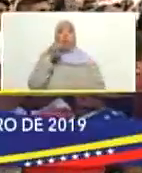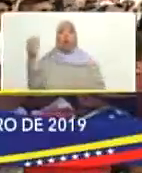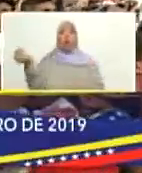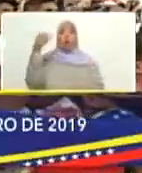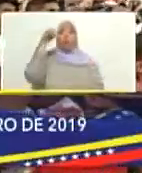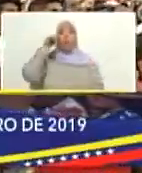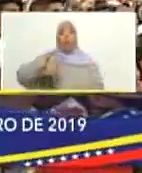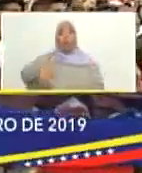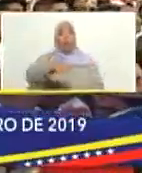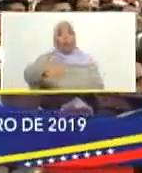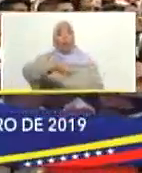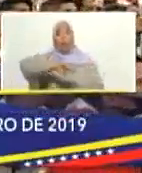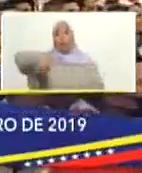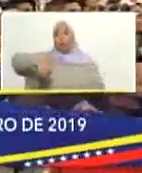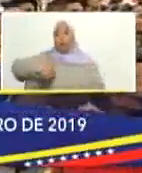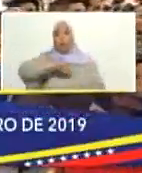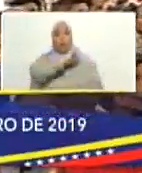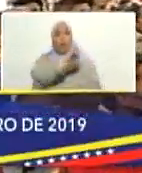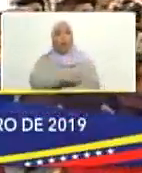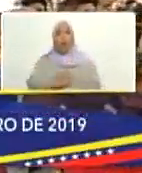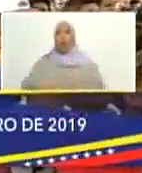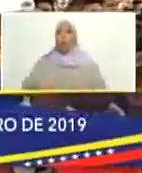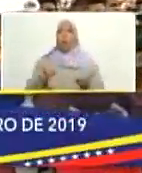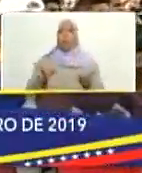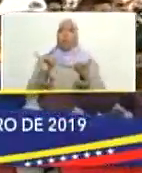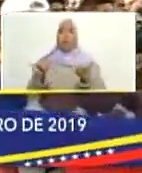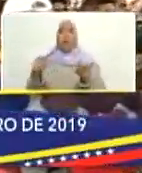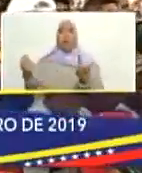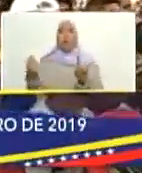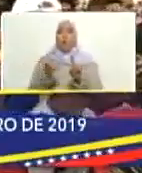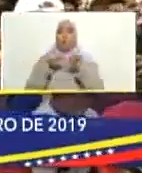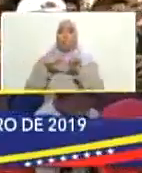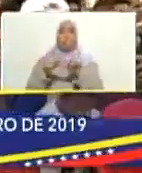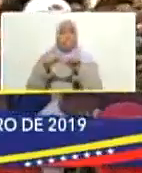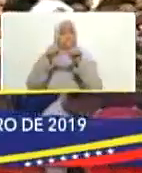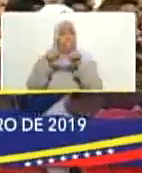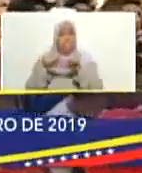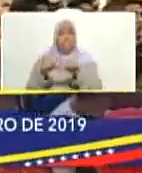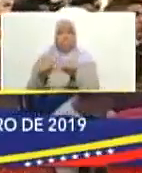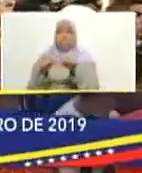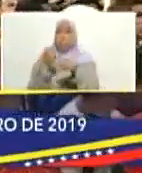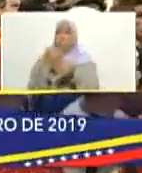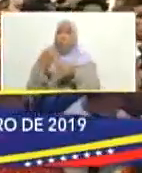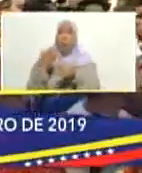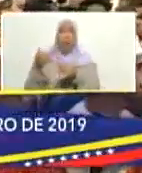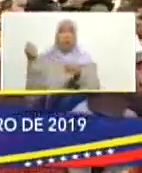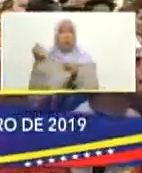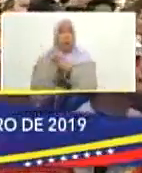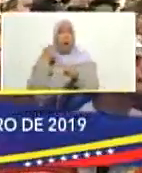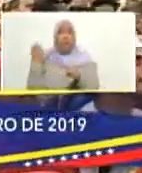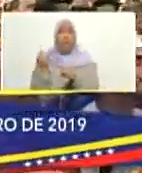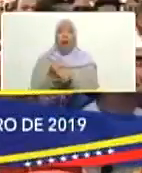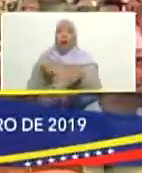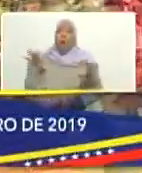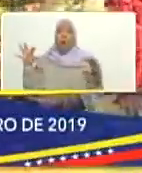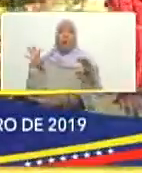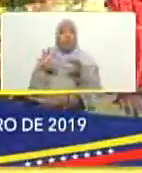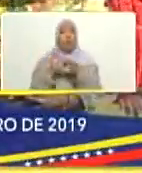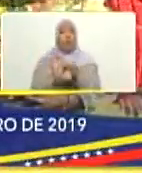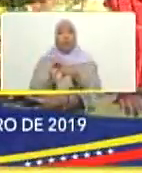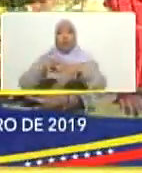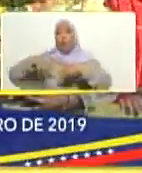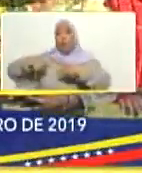pueblo, nosotros seguimos aquí, perseverantes, consecuentes, más unidos que nunca,